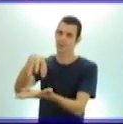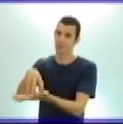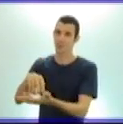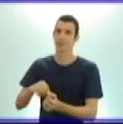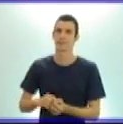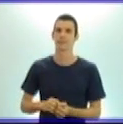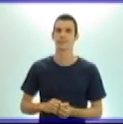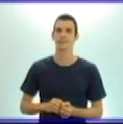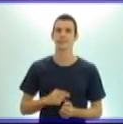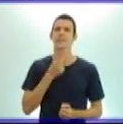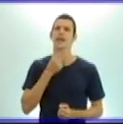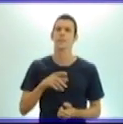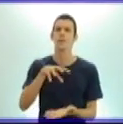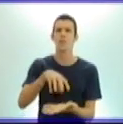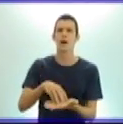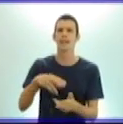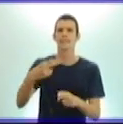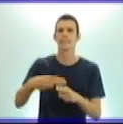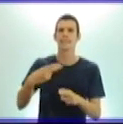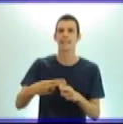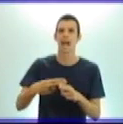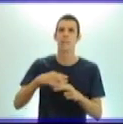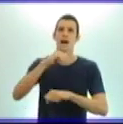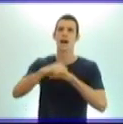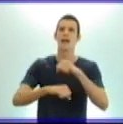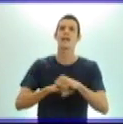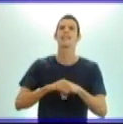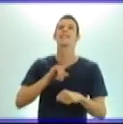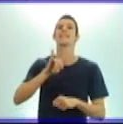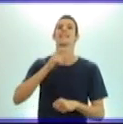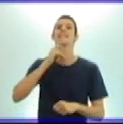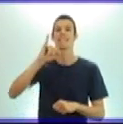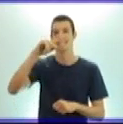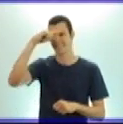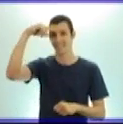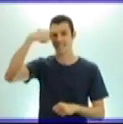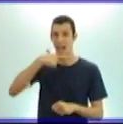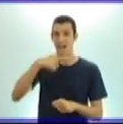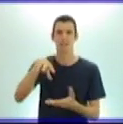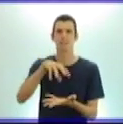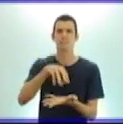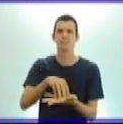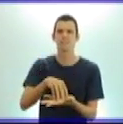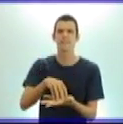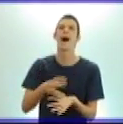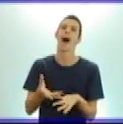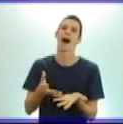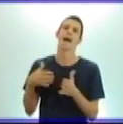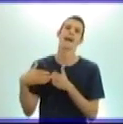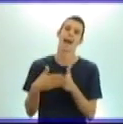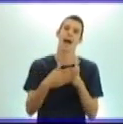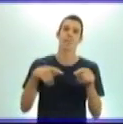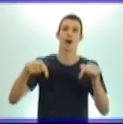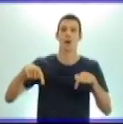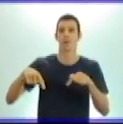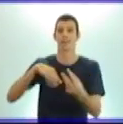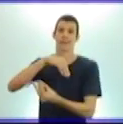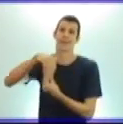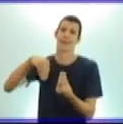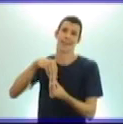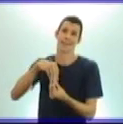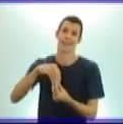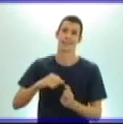Guisa, en la provincia de Granma. La Maya,